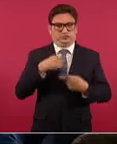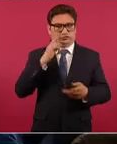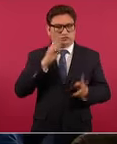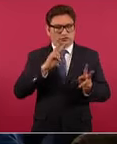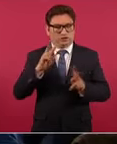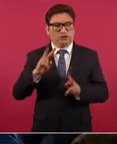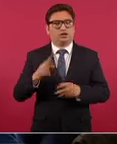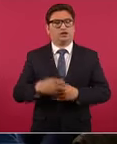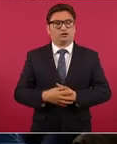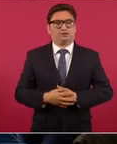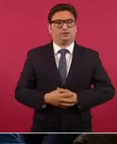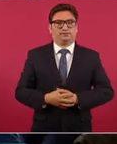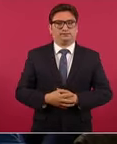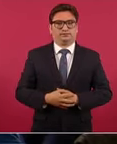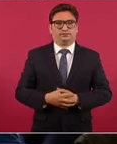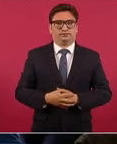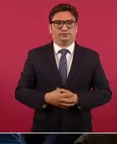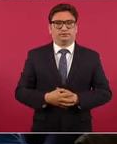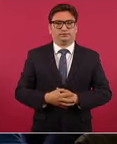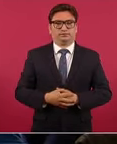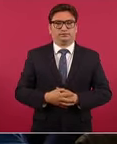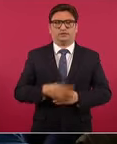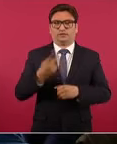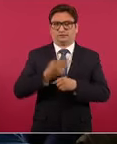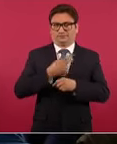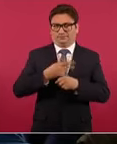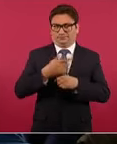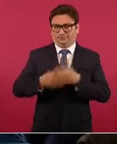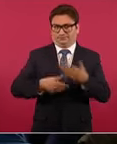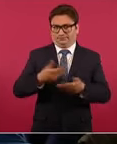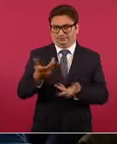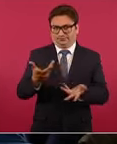este todo lo que implica